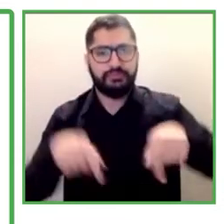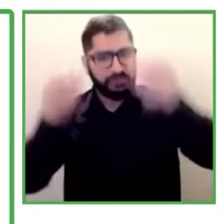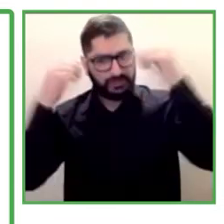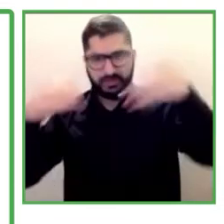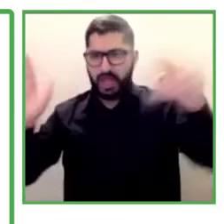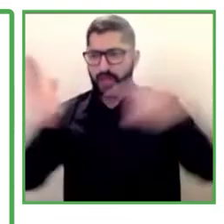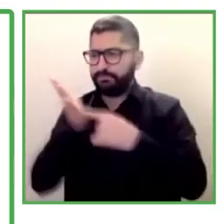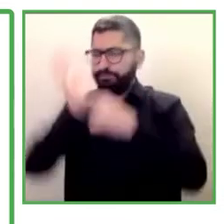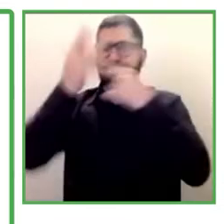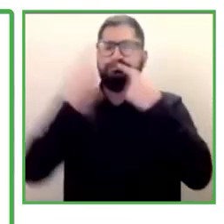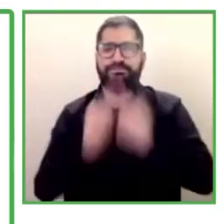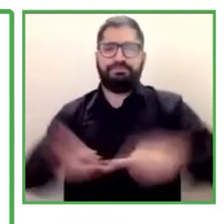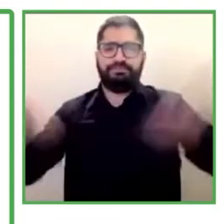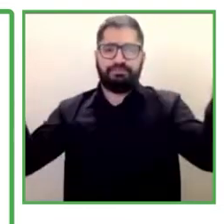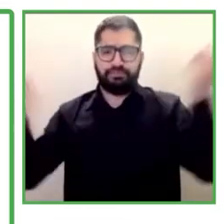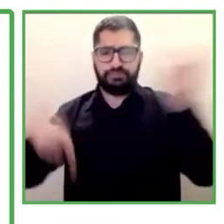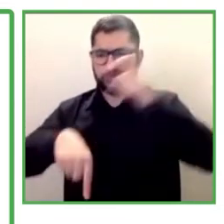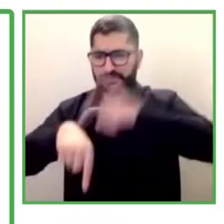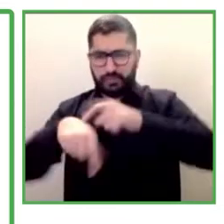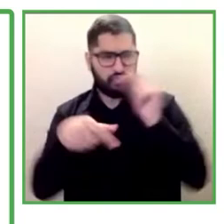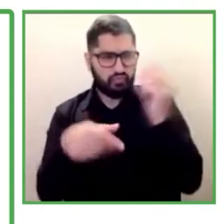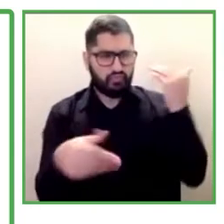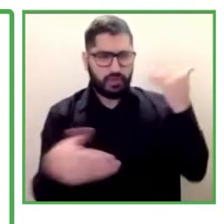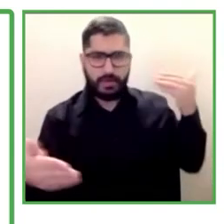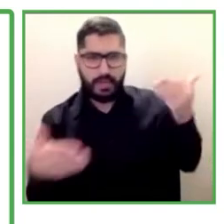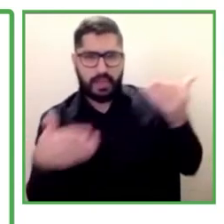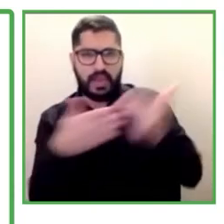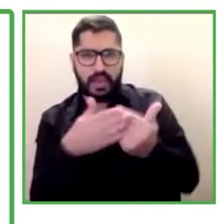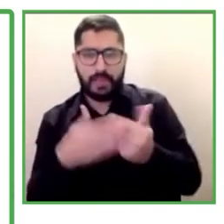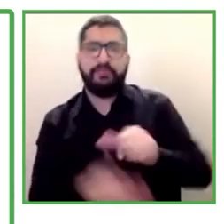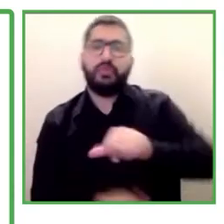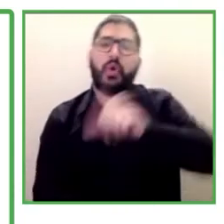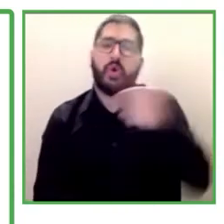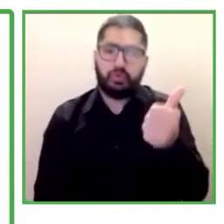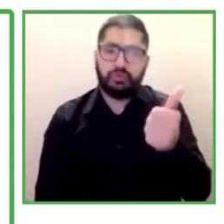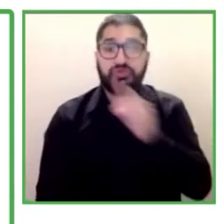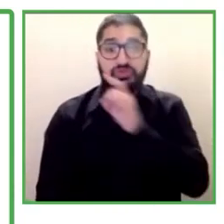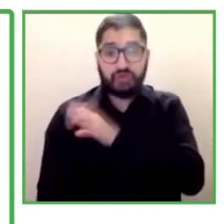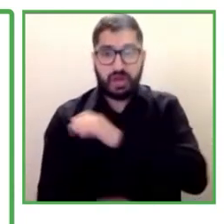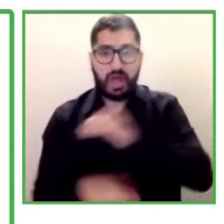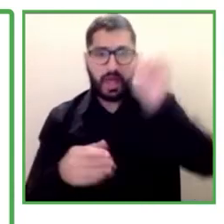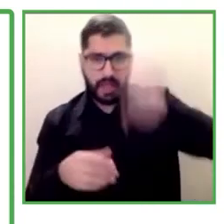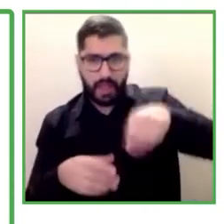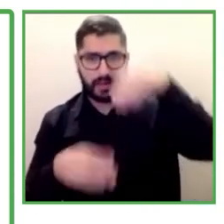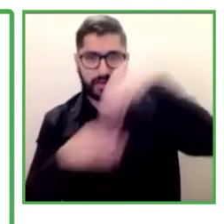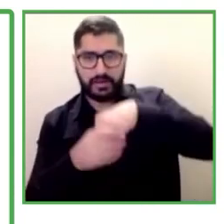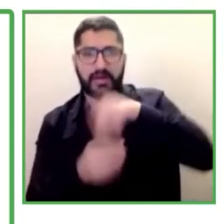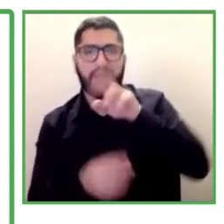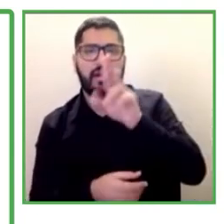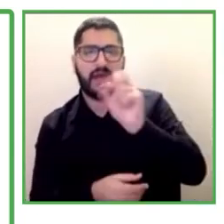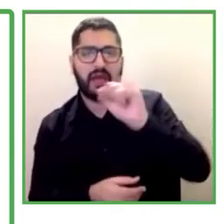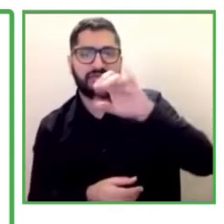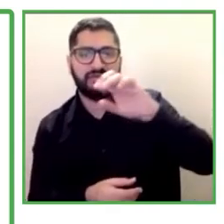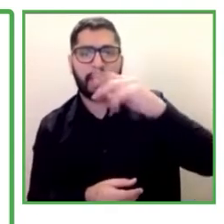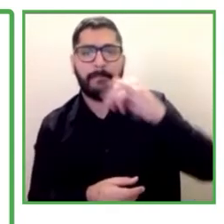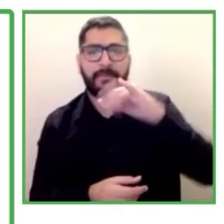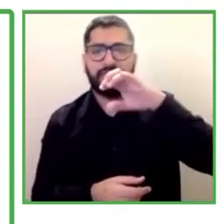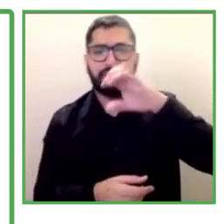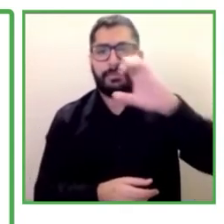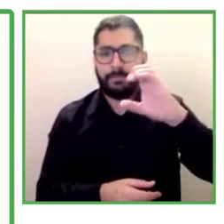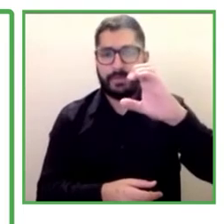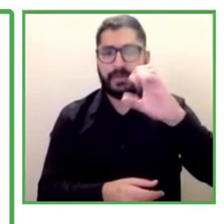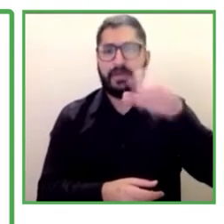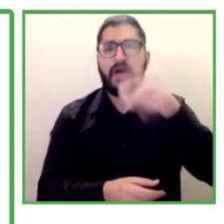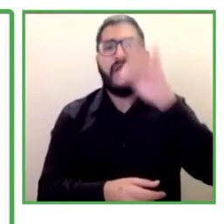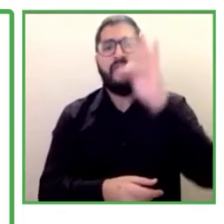empresas inclusivas, la REIN, con la CPC, con una empresa APF Alimentos, a nivel de la sociedad civil también con la comunidad de organizaciones